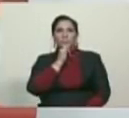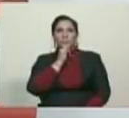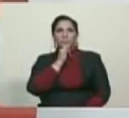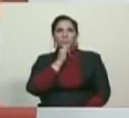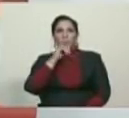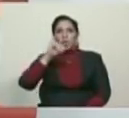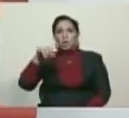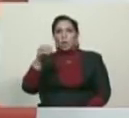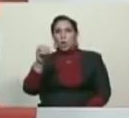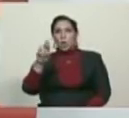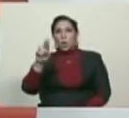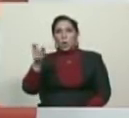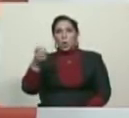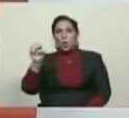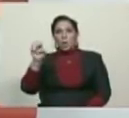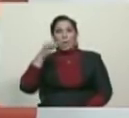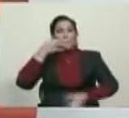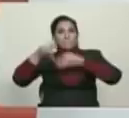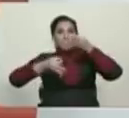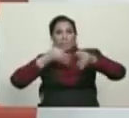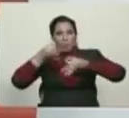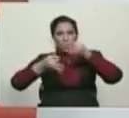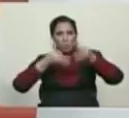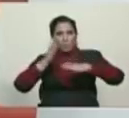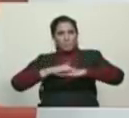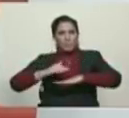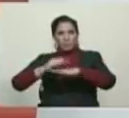Jorge Rodríguez, explicó lo que ocurrió el día